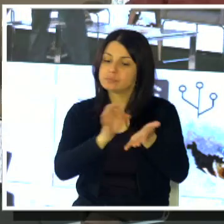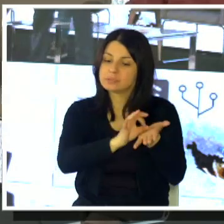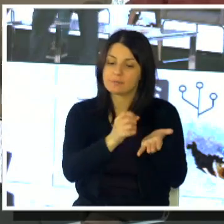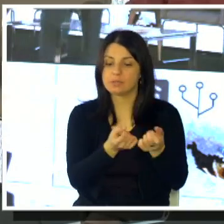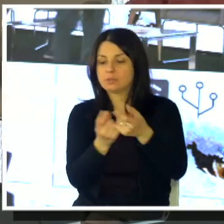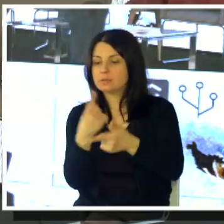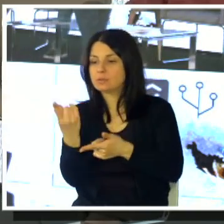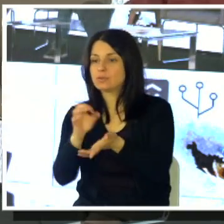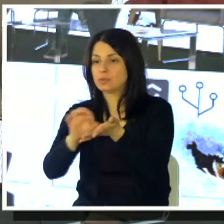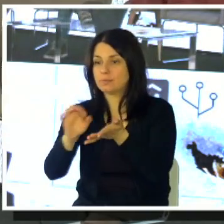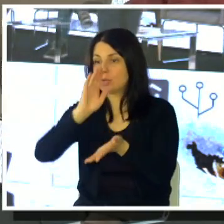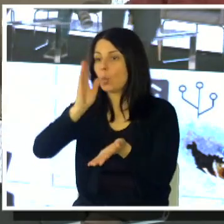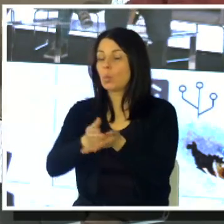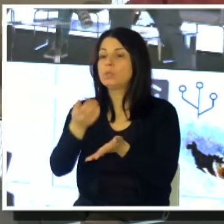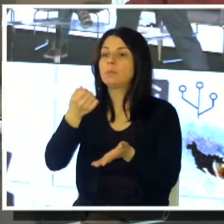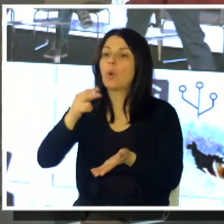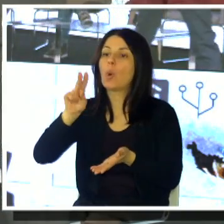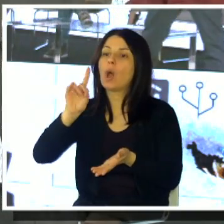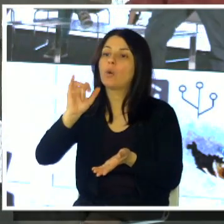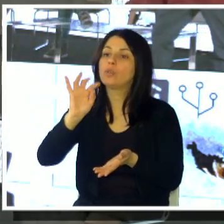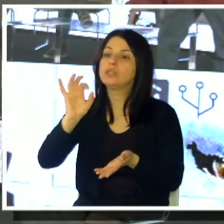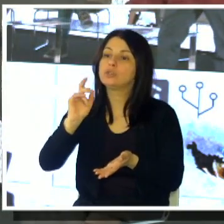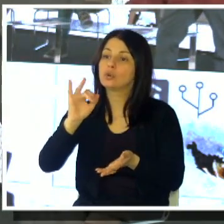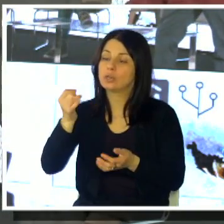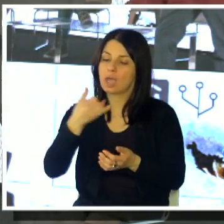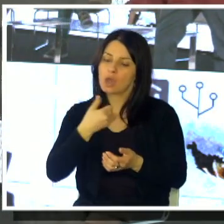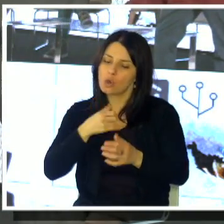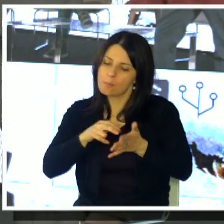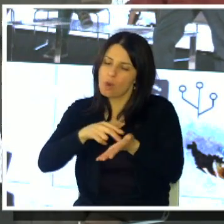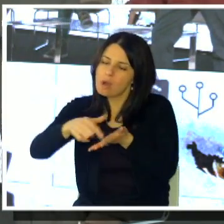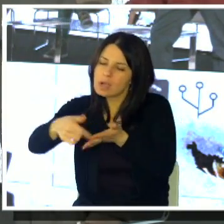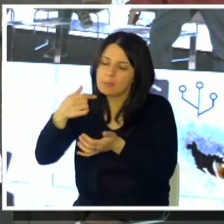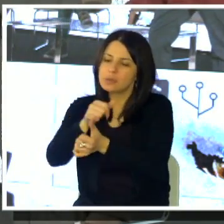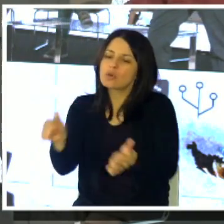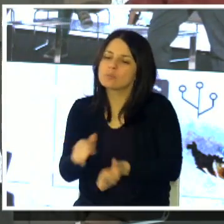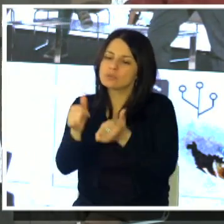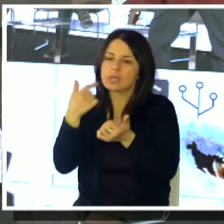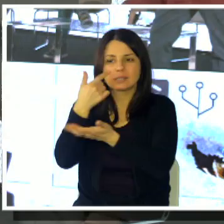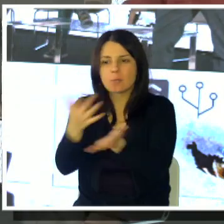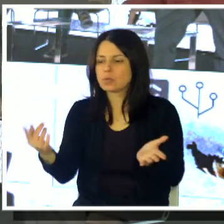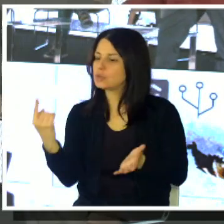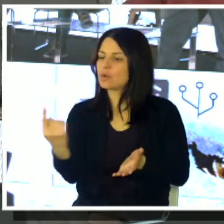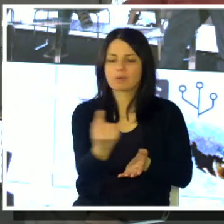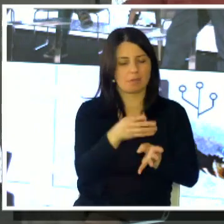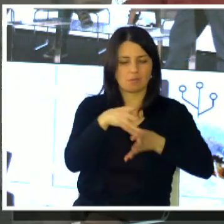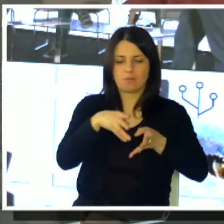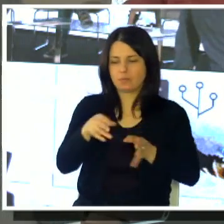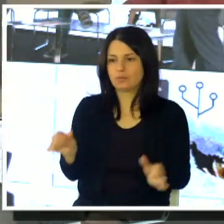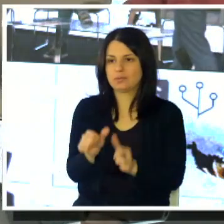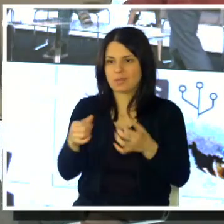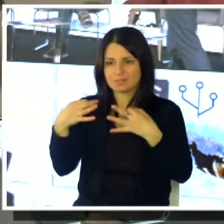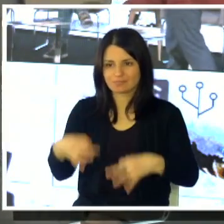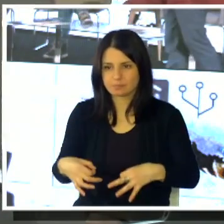por último, la auditoría, cómo dejamos el camino de miga de la ejecución de cada una de las funcionalidades.